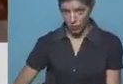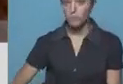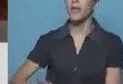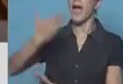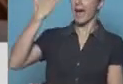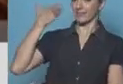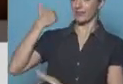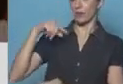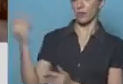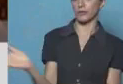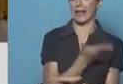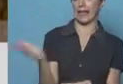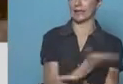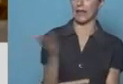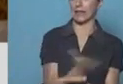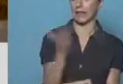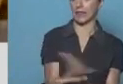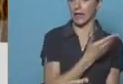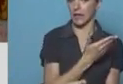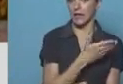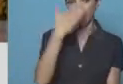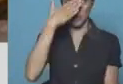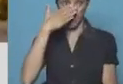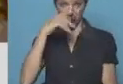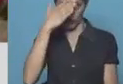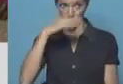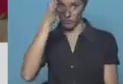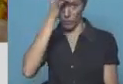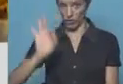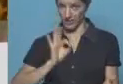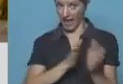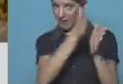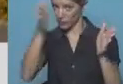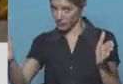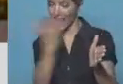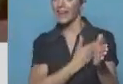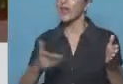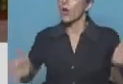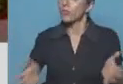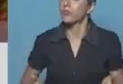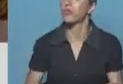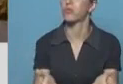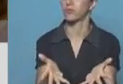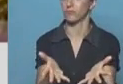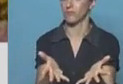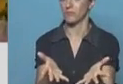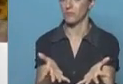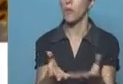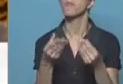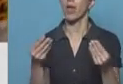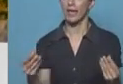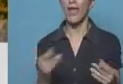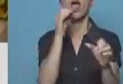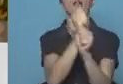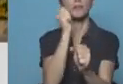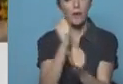Porque el Estado antes quitaba cosas, y durante todos estos años el Estado promocionó cosas para que acompañar el esfuerzo y el